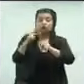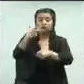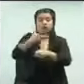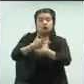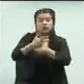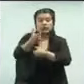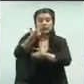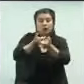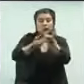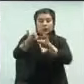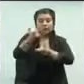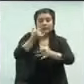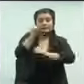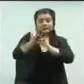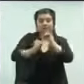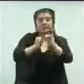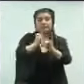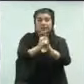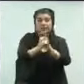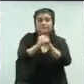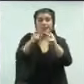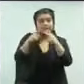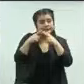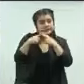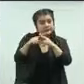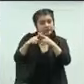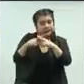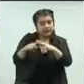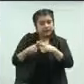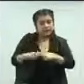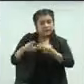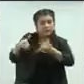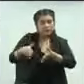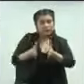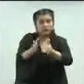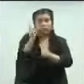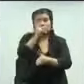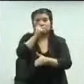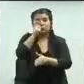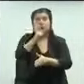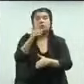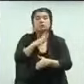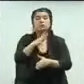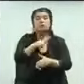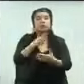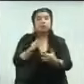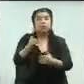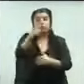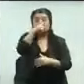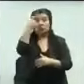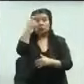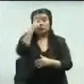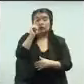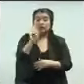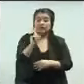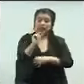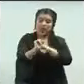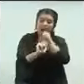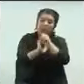con el mantenimiento de las carreteras, que para su información no tuvieron un solo trabajo durante el año